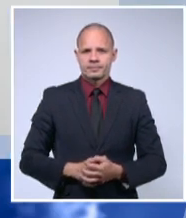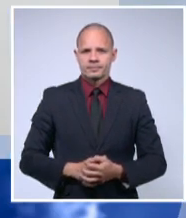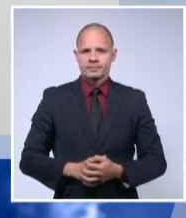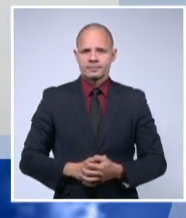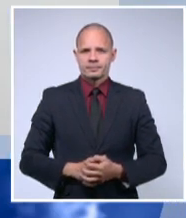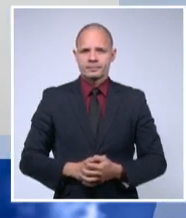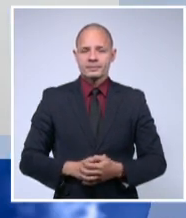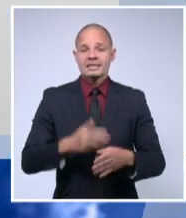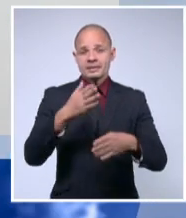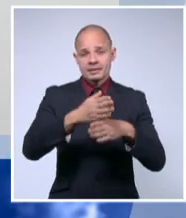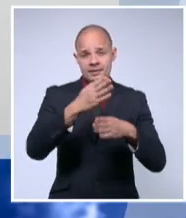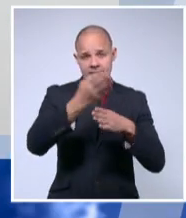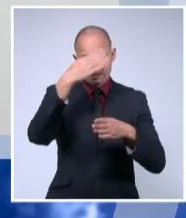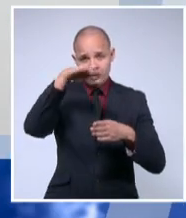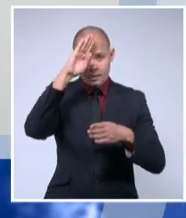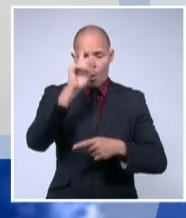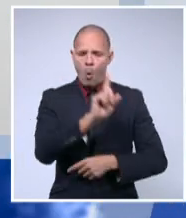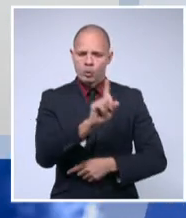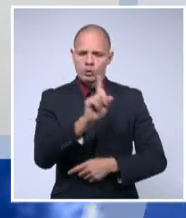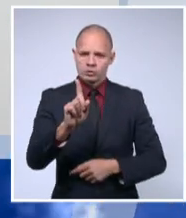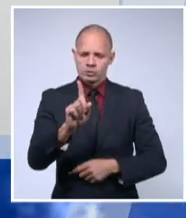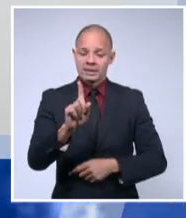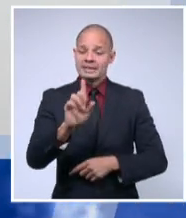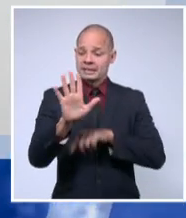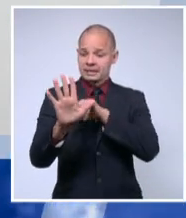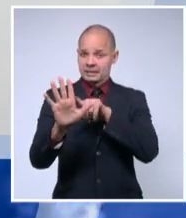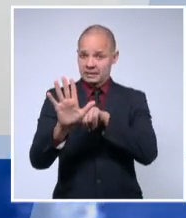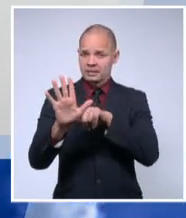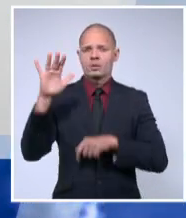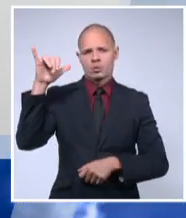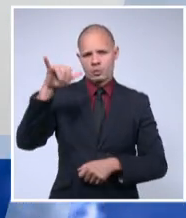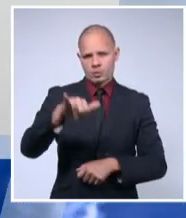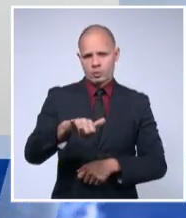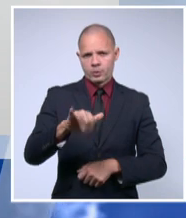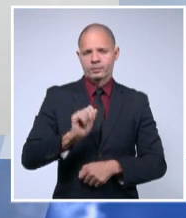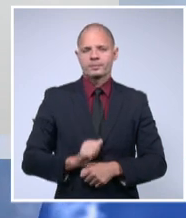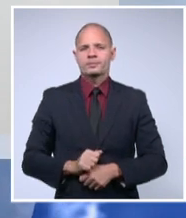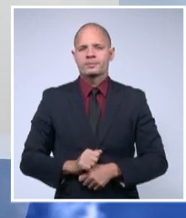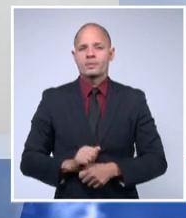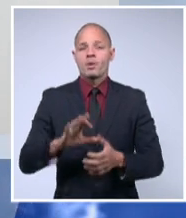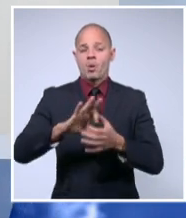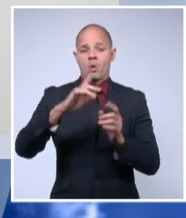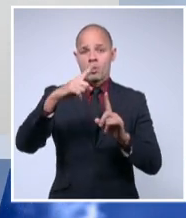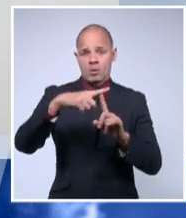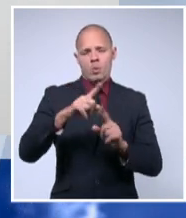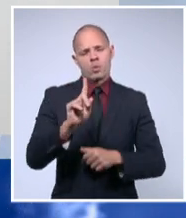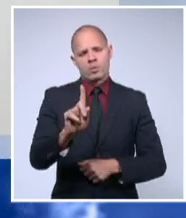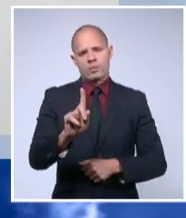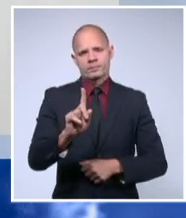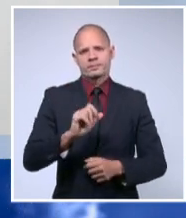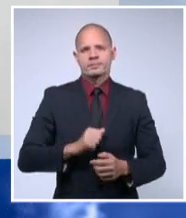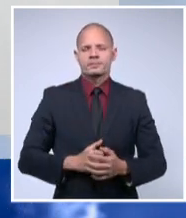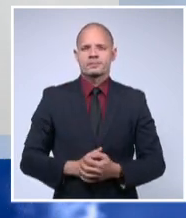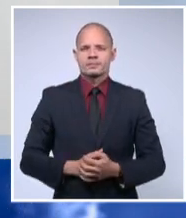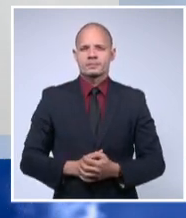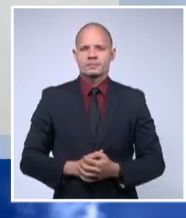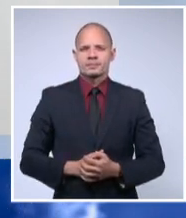Mientras, Santiago de Cuba acumula 11 nuevos positivos, 5 de ellos importados, y Guantánamo 1 nuevo caso.